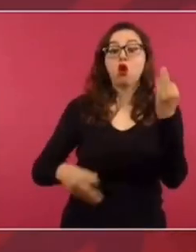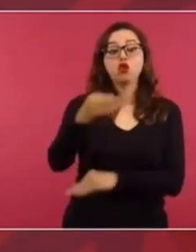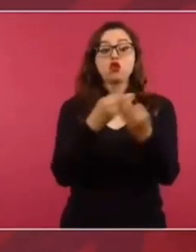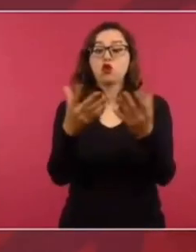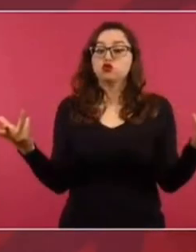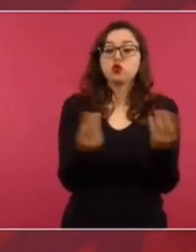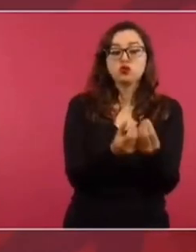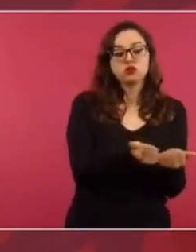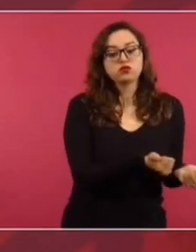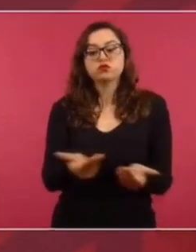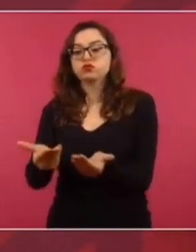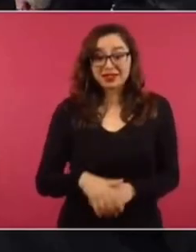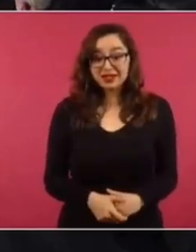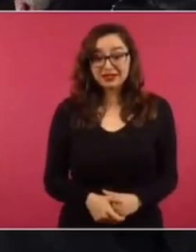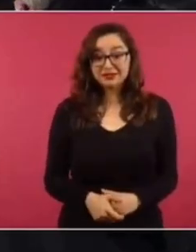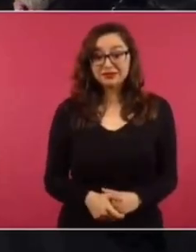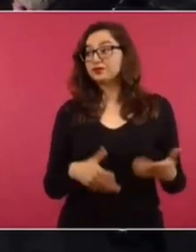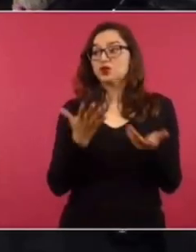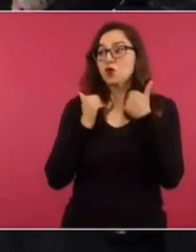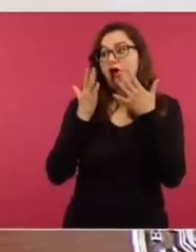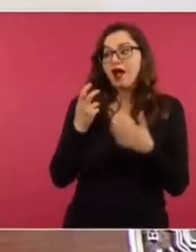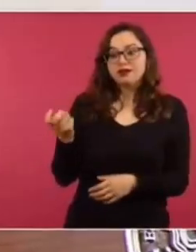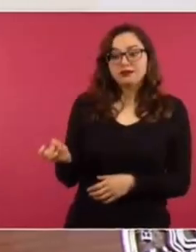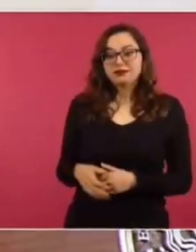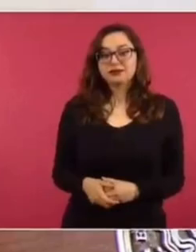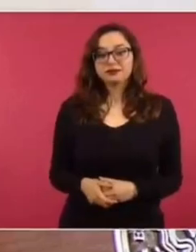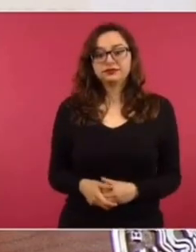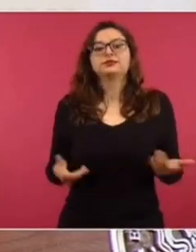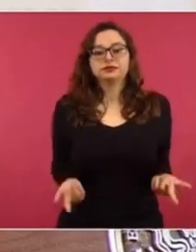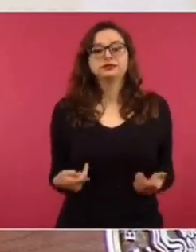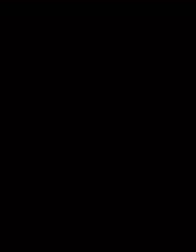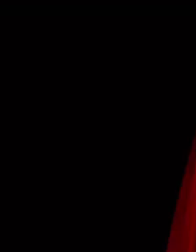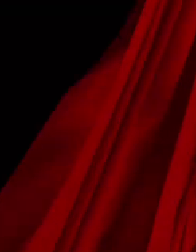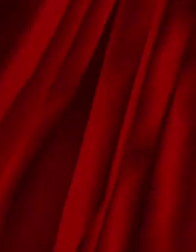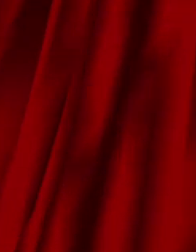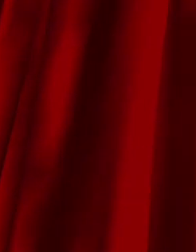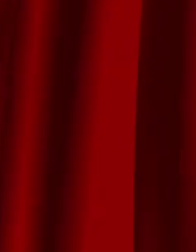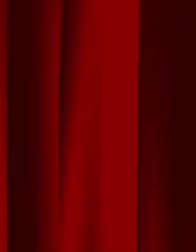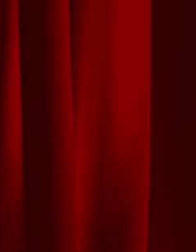que no ocurrieron para crear esa llamada verdad histórica,